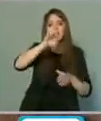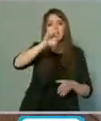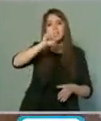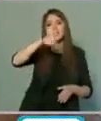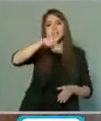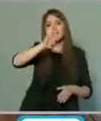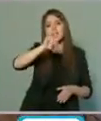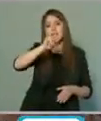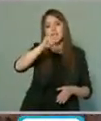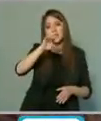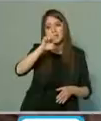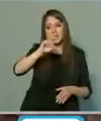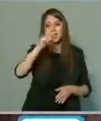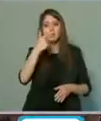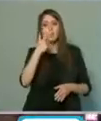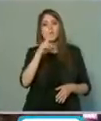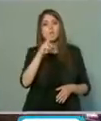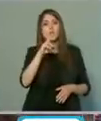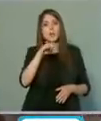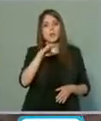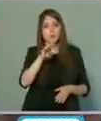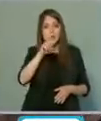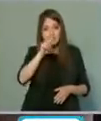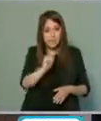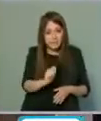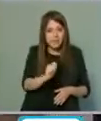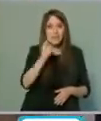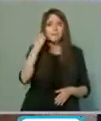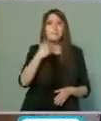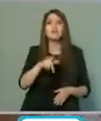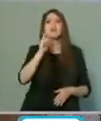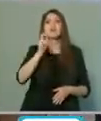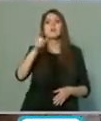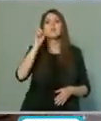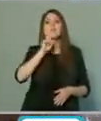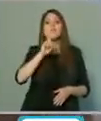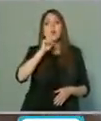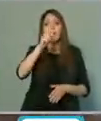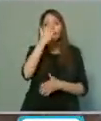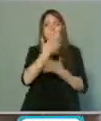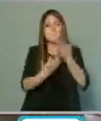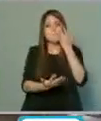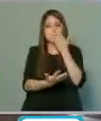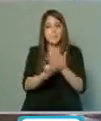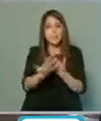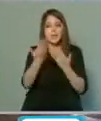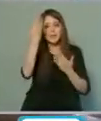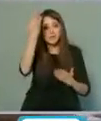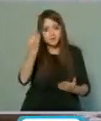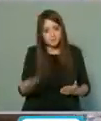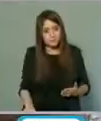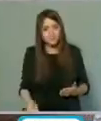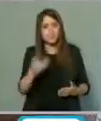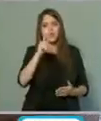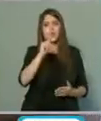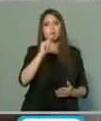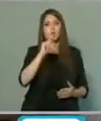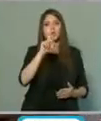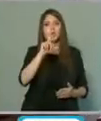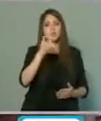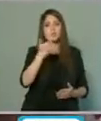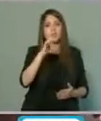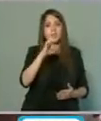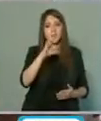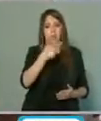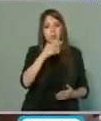esquites gourmet. Nada más con la mano de la diosita del Tulyehualco. Deme